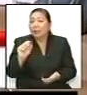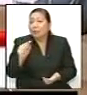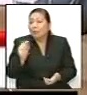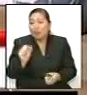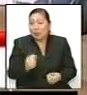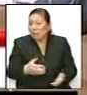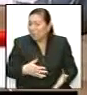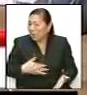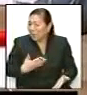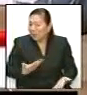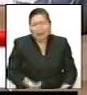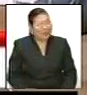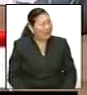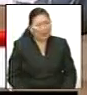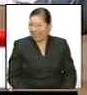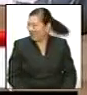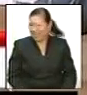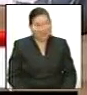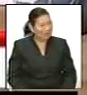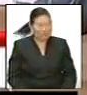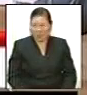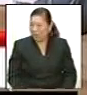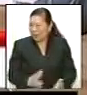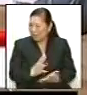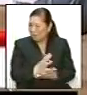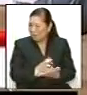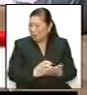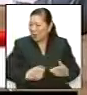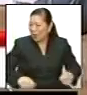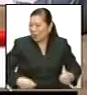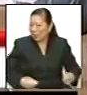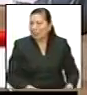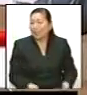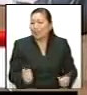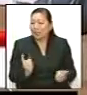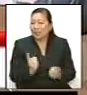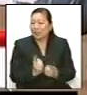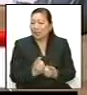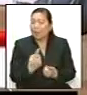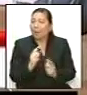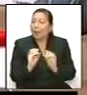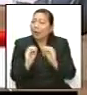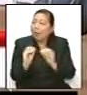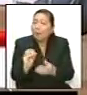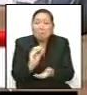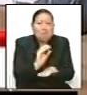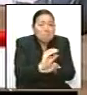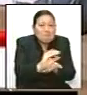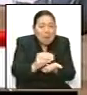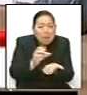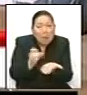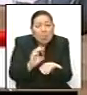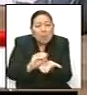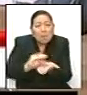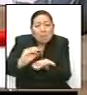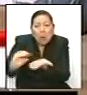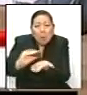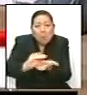No podemos, dentro de todo esto, reducir algunos gastos y encontrar, por lo menos, para asignar de una manera